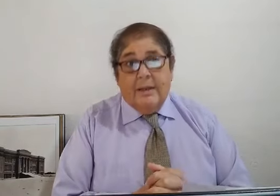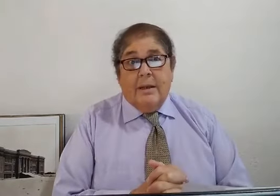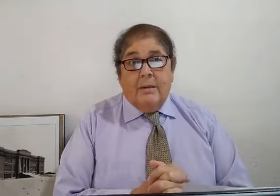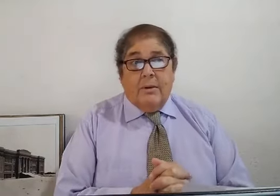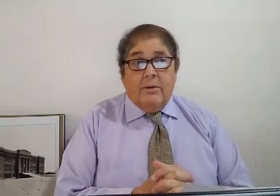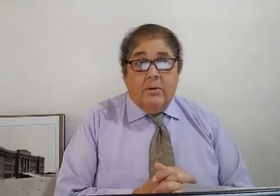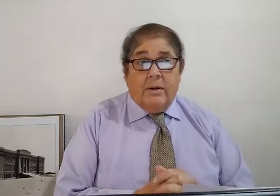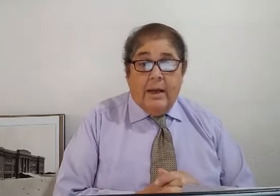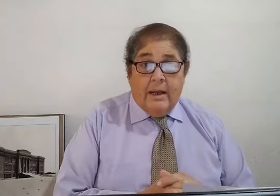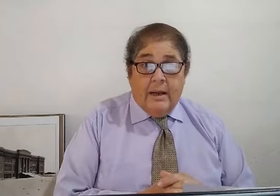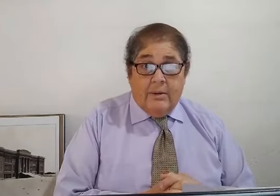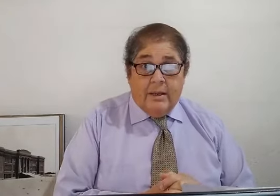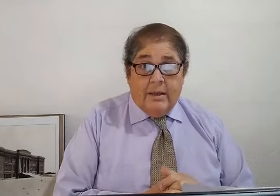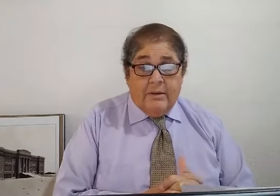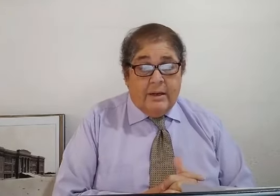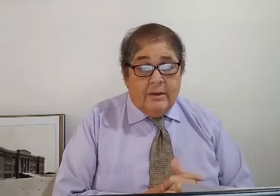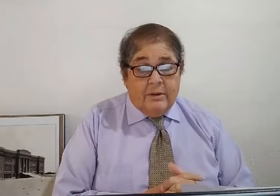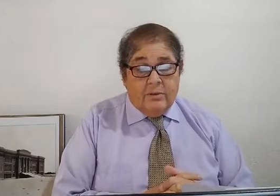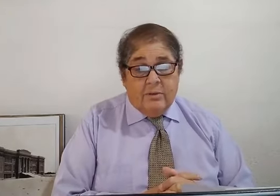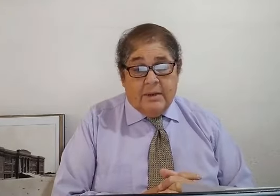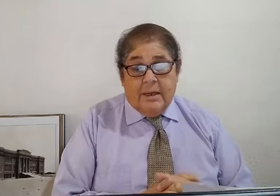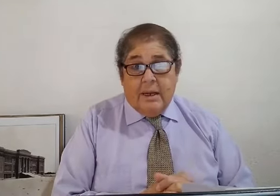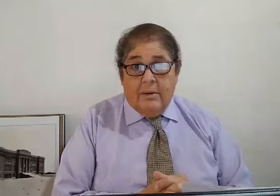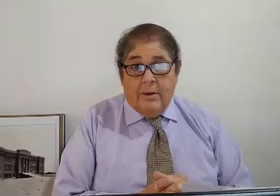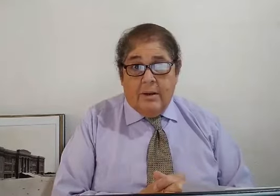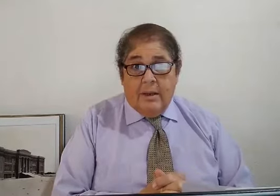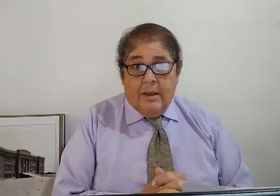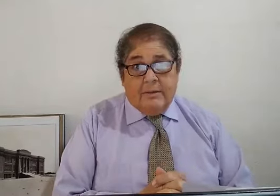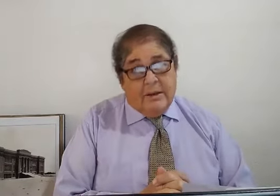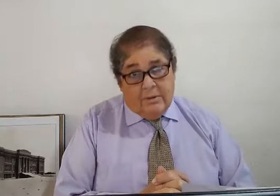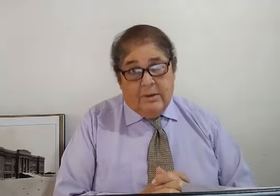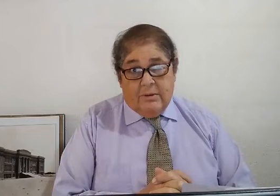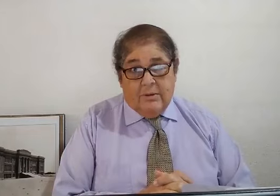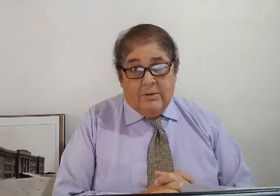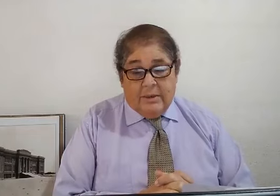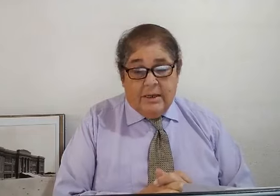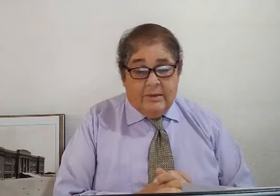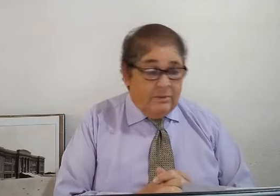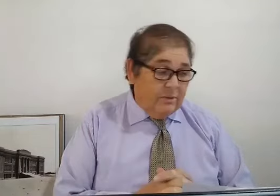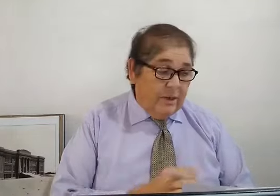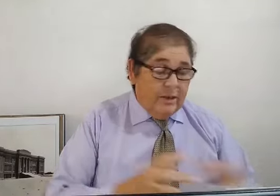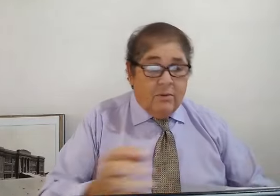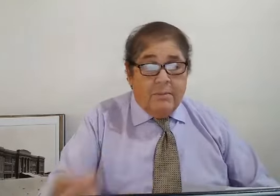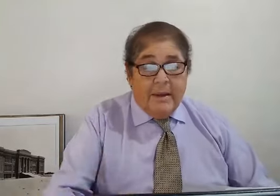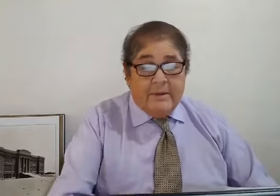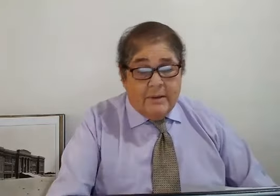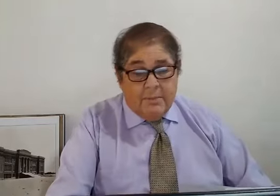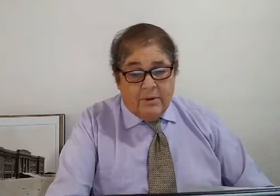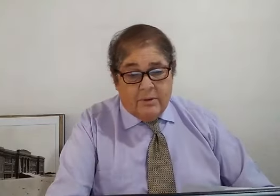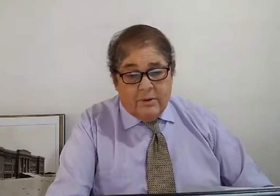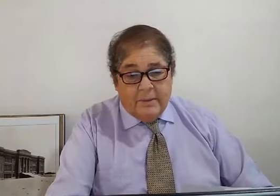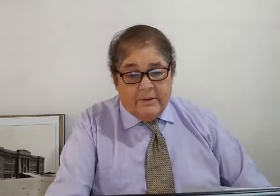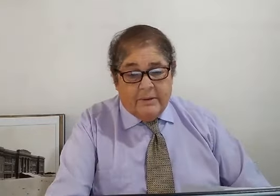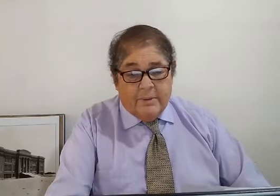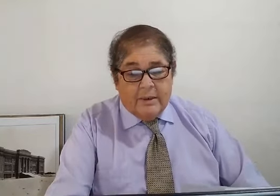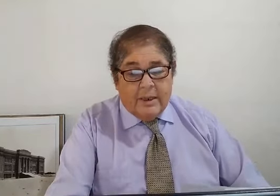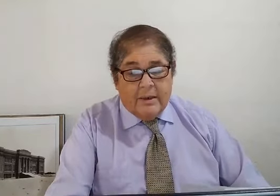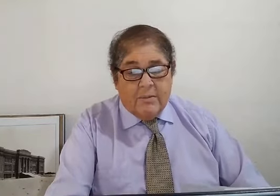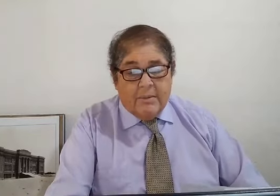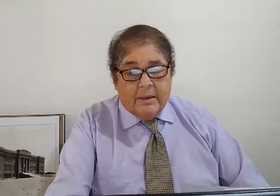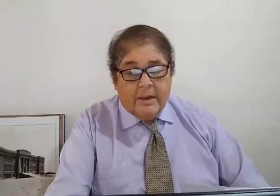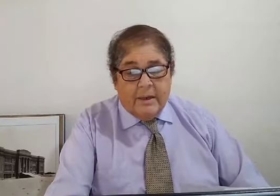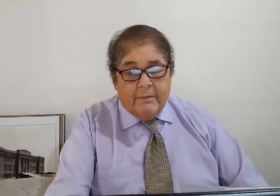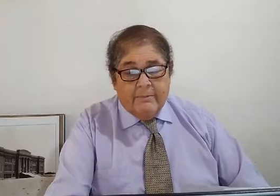entidad, bueno, lo que haga o deje de ser el Instituto Mexicano es algo de nuestro interés y nuestra incumbencia, y por eso nos parece